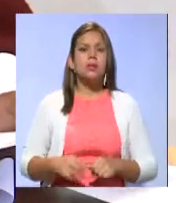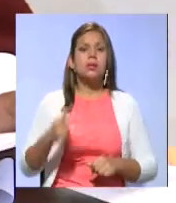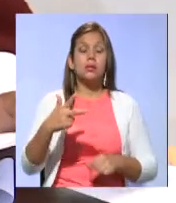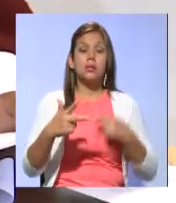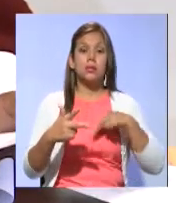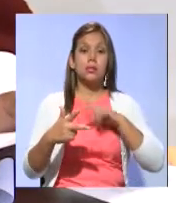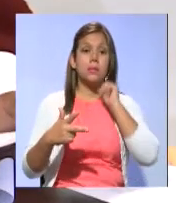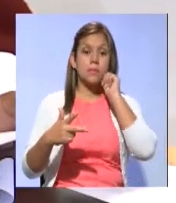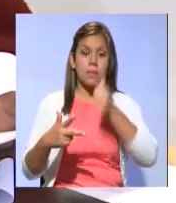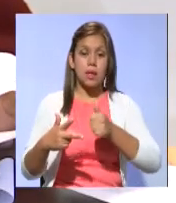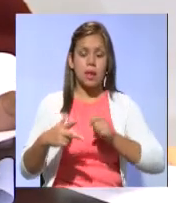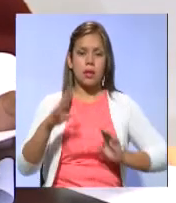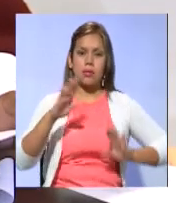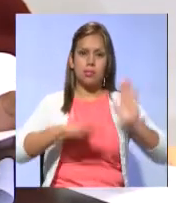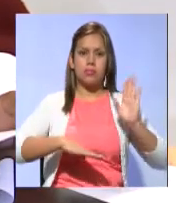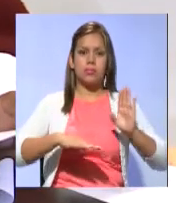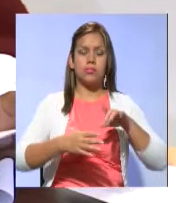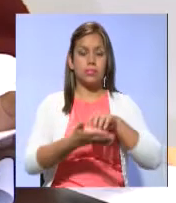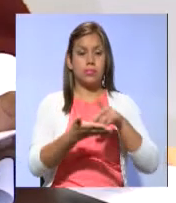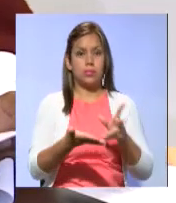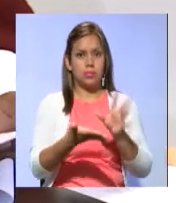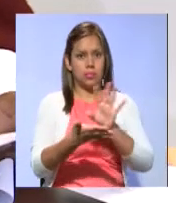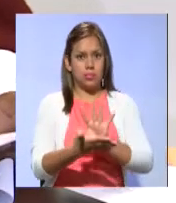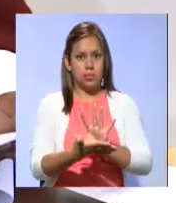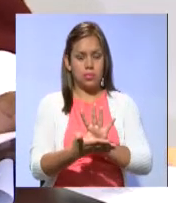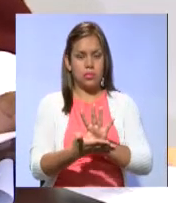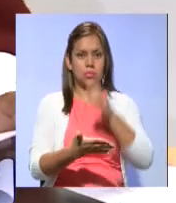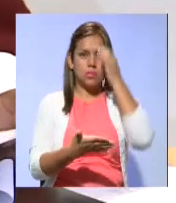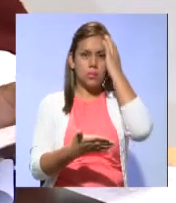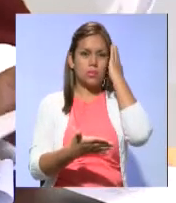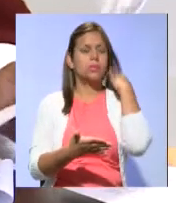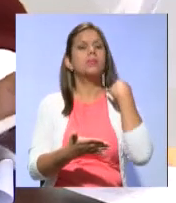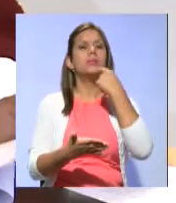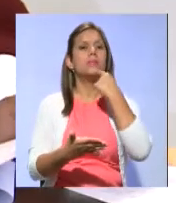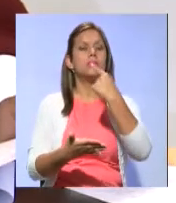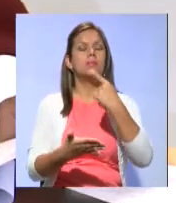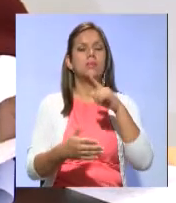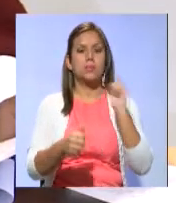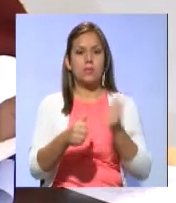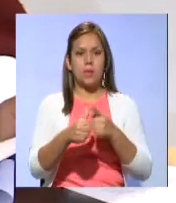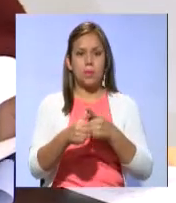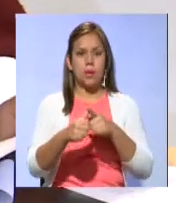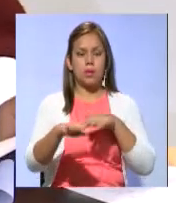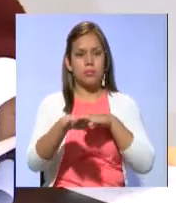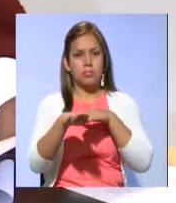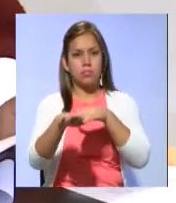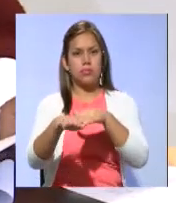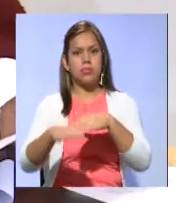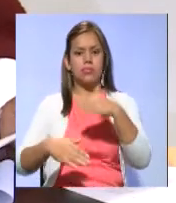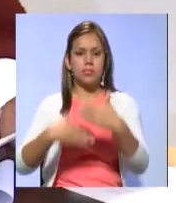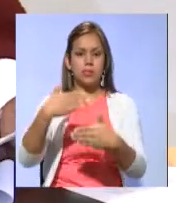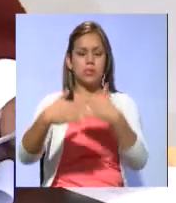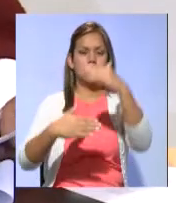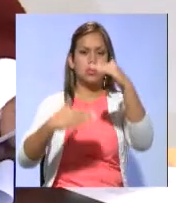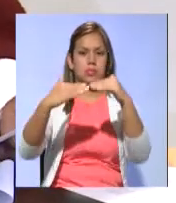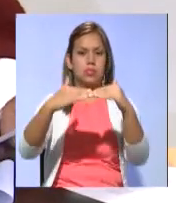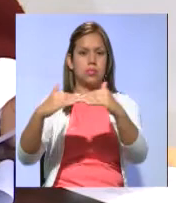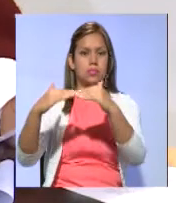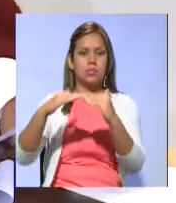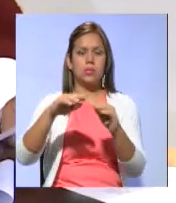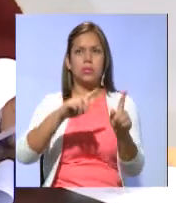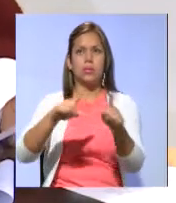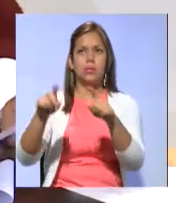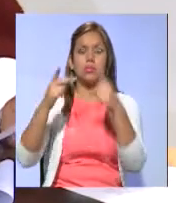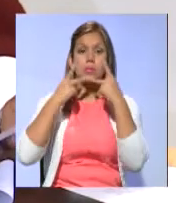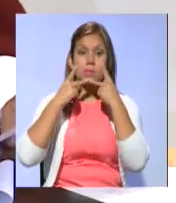presentar mañana una resolución en la Asamblea Nacional diciendo, primero, respaldar el proceso democrático de referéndum y